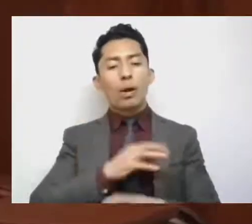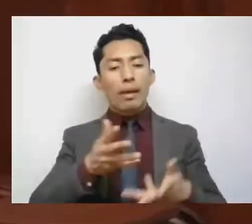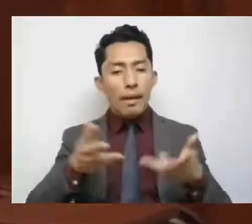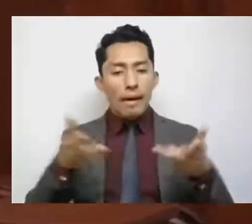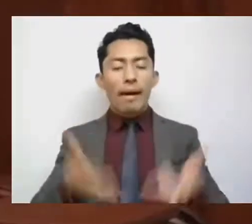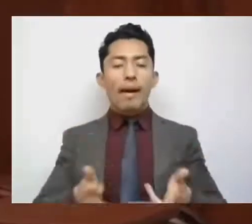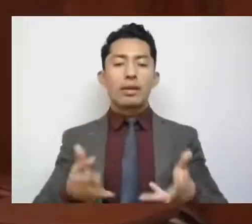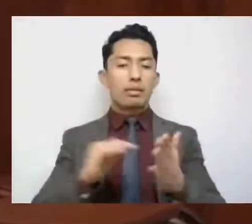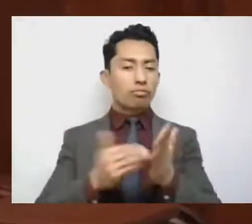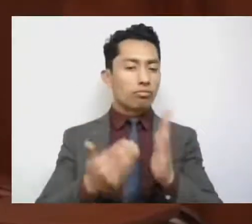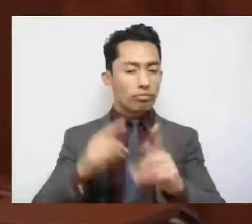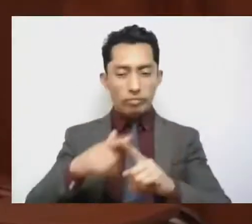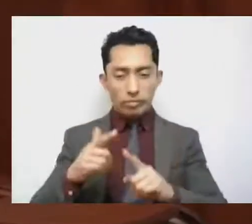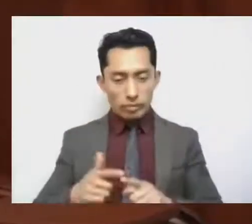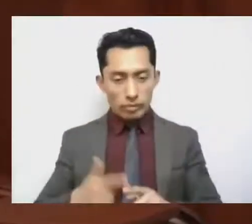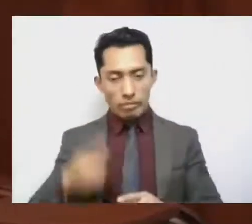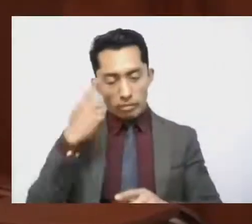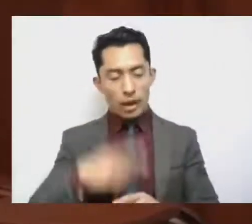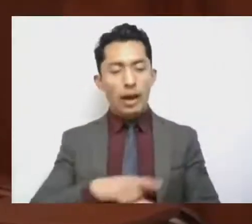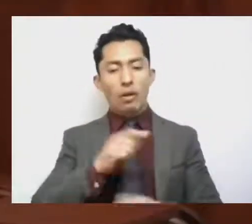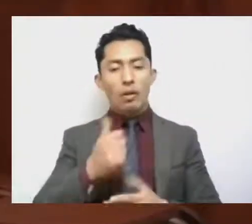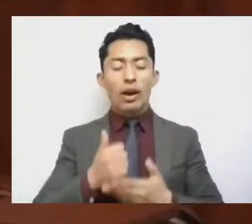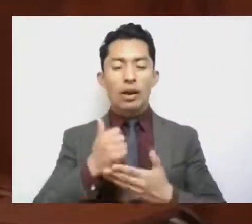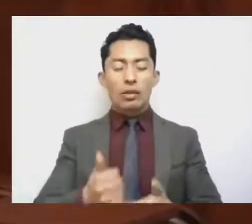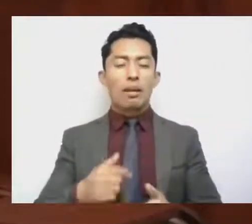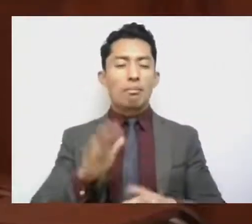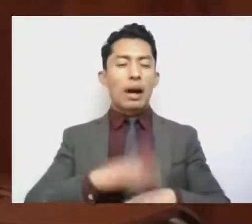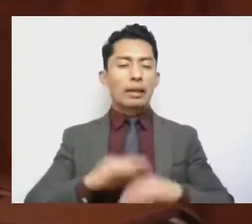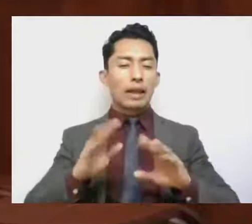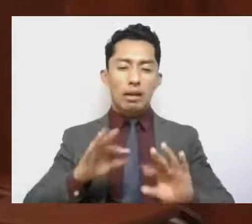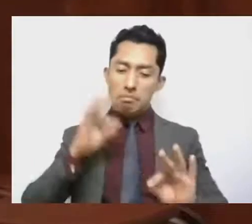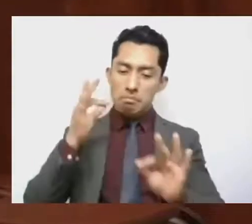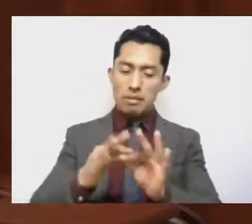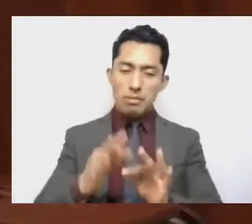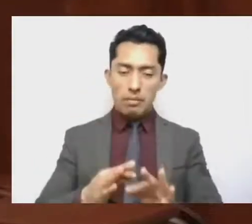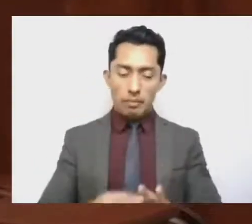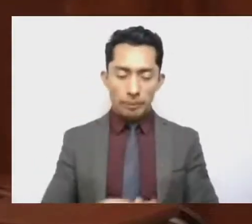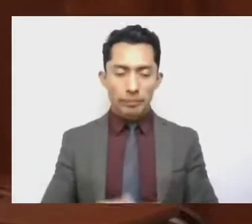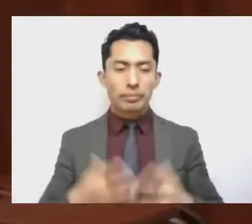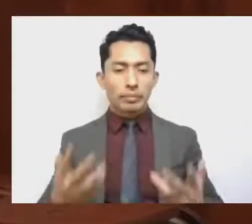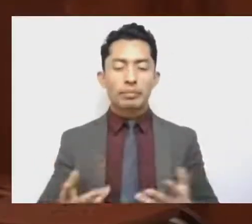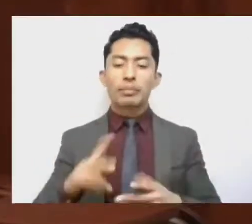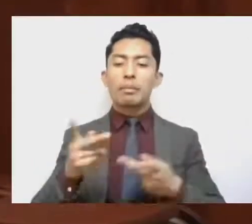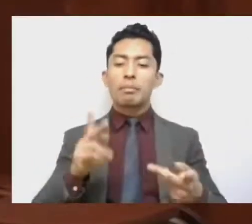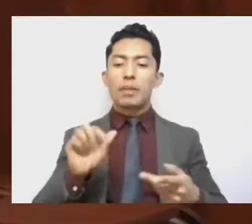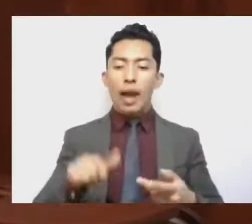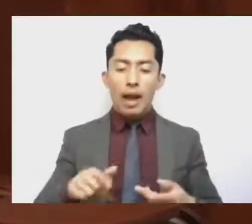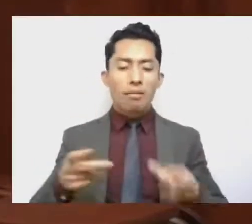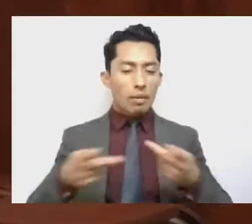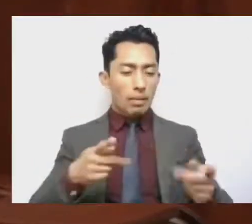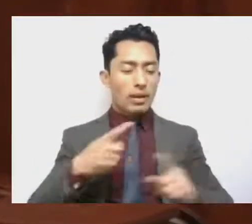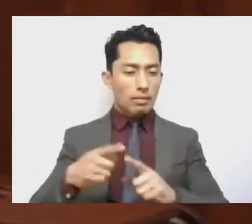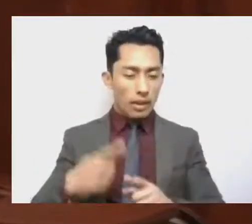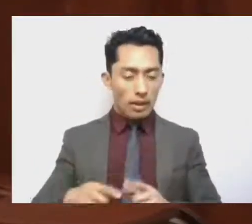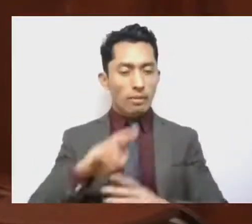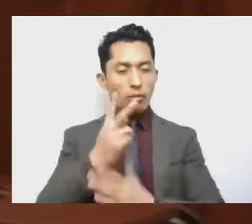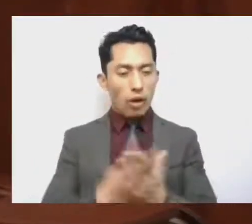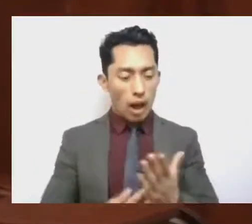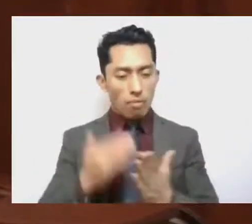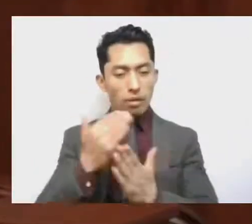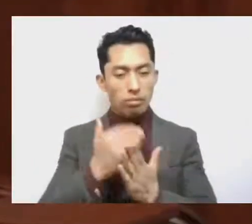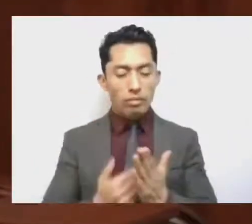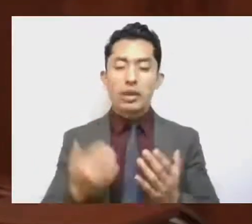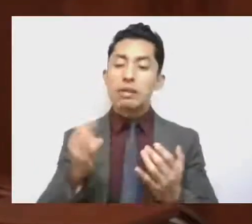que permitan actuar con mayor precisión en la elaboración de planes y programas, la elaboración de